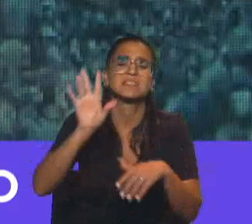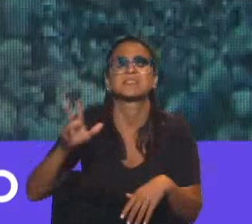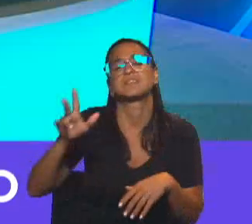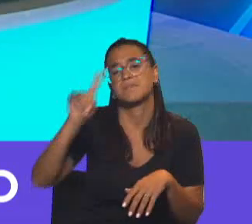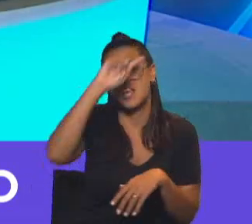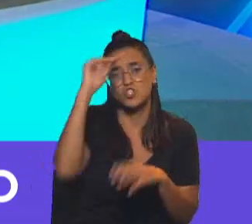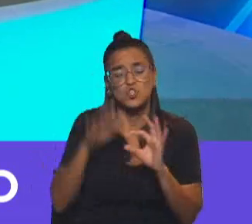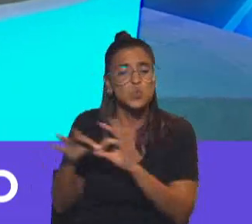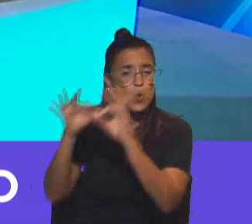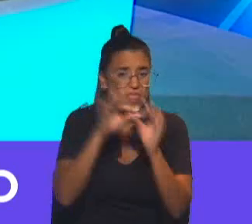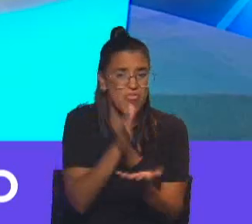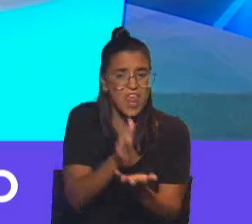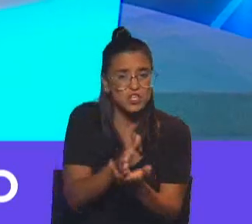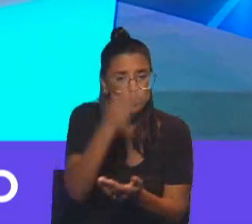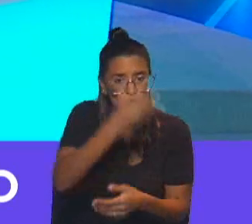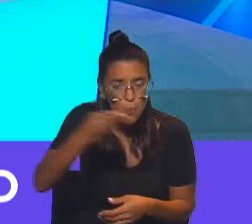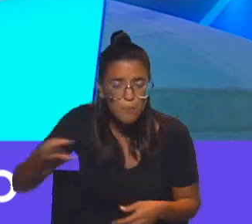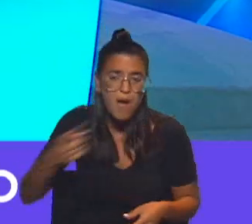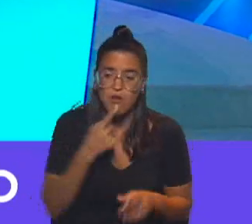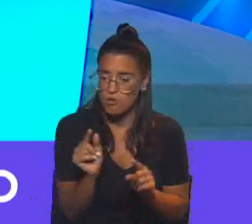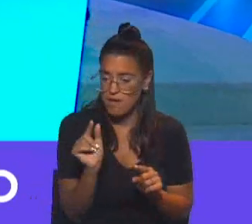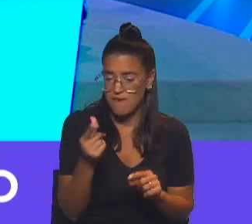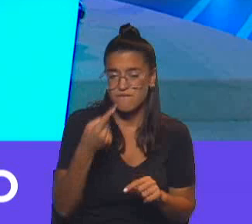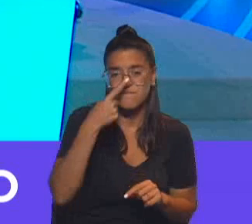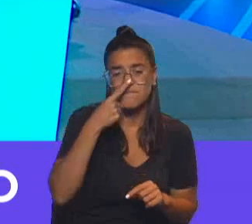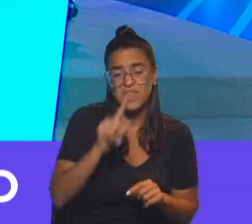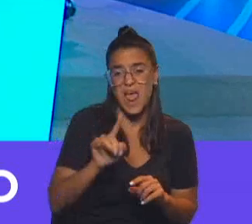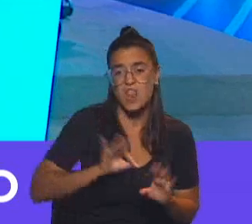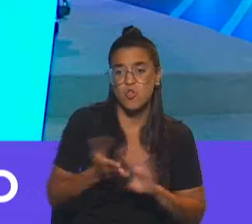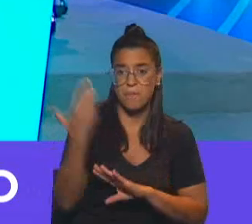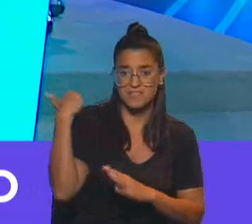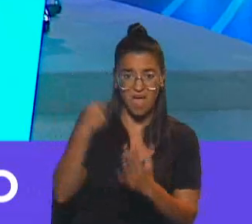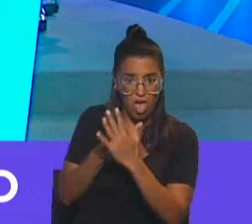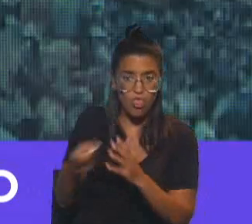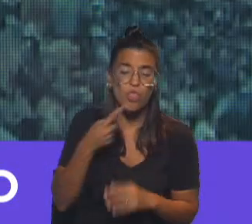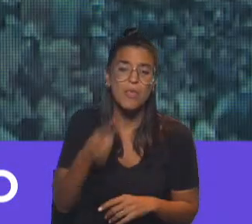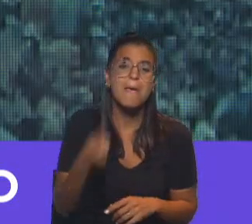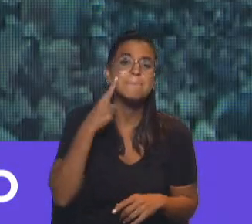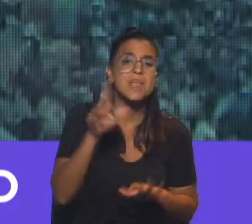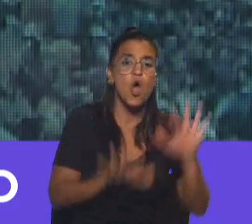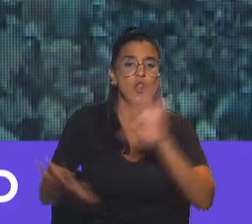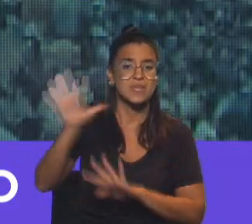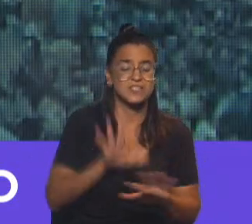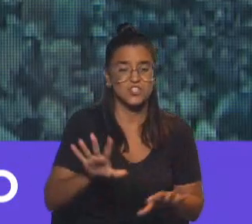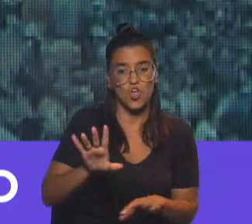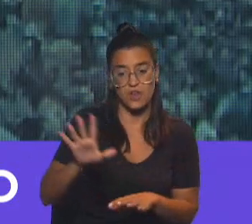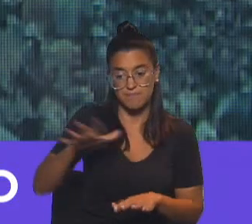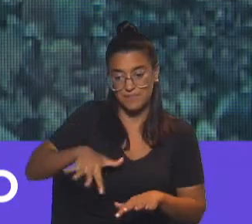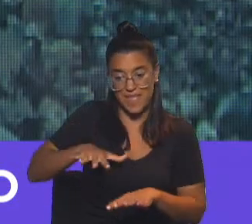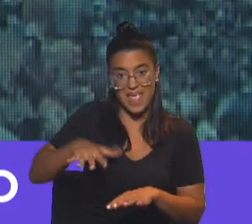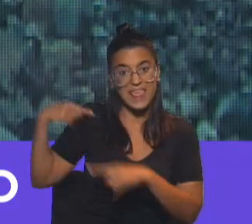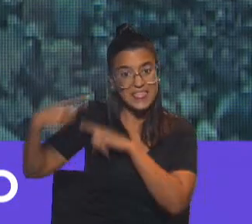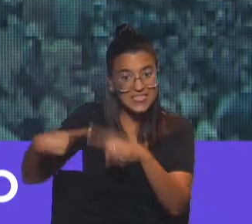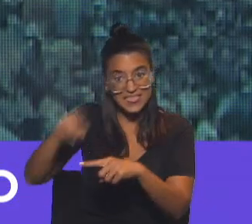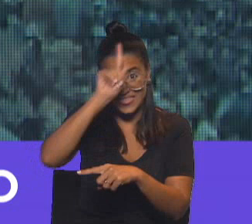Derechos Humanos, tomaron medidas a fines del año pasado con la participación de más de 1000 organizaciones indígenas y por eso a través